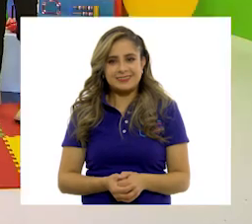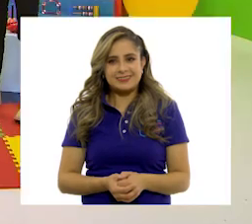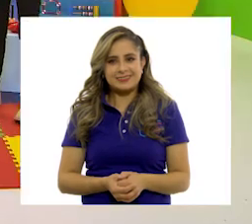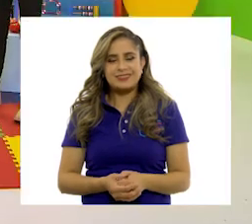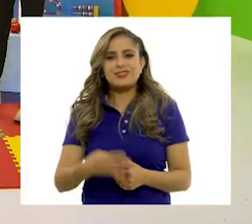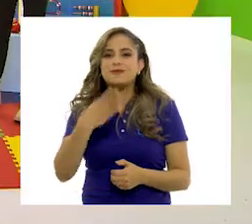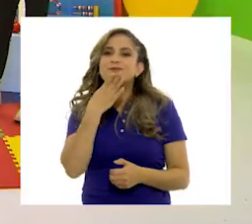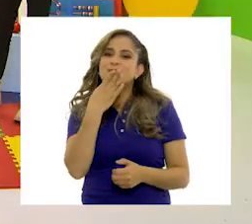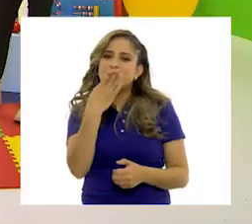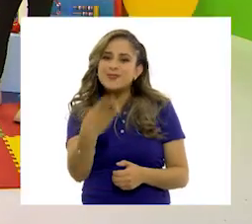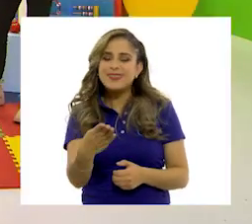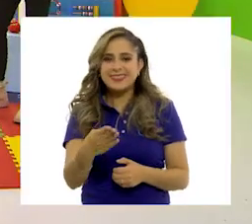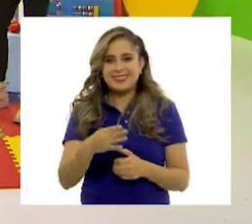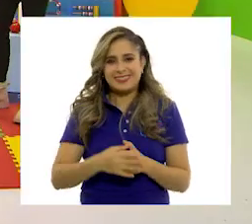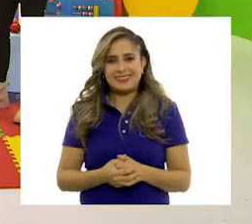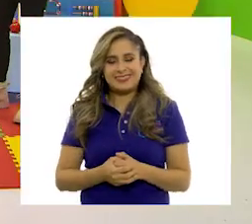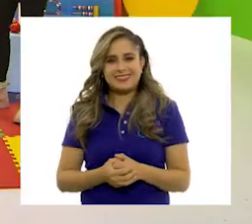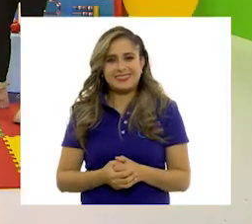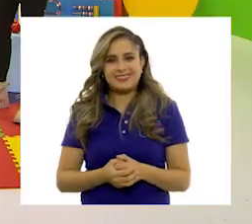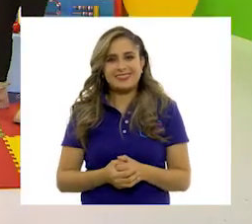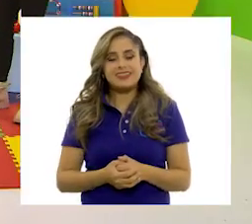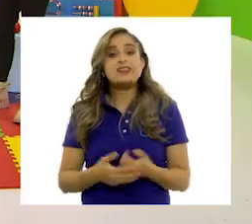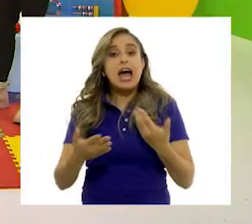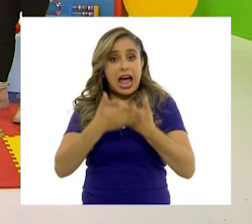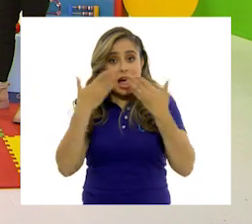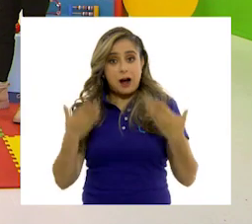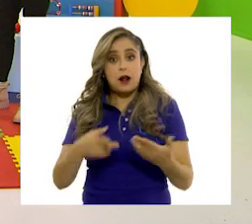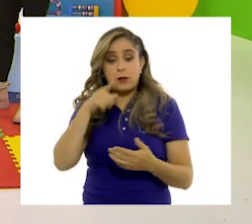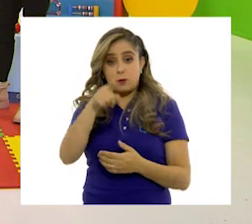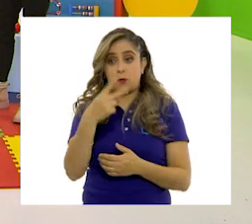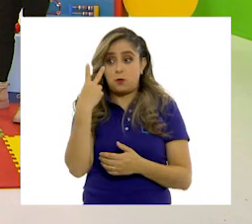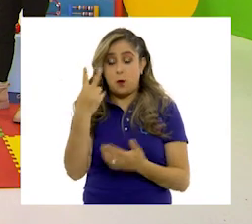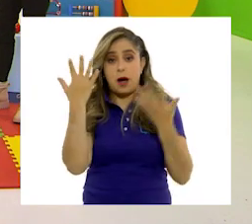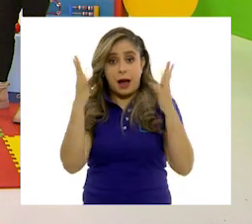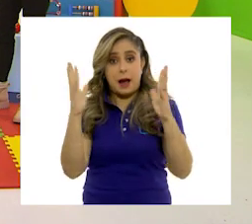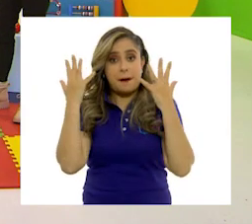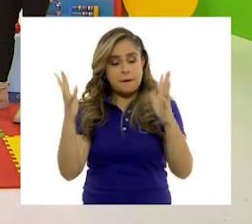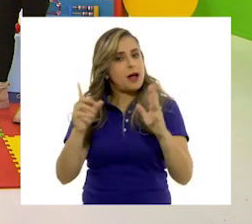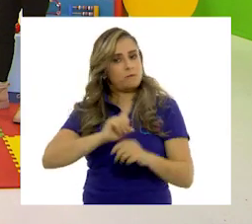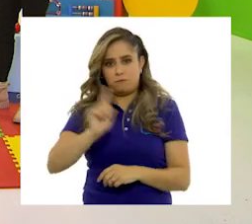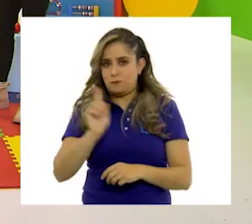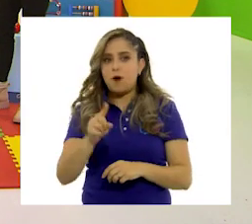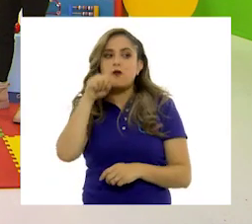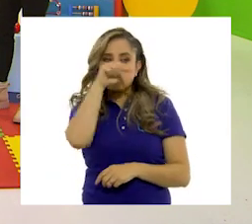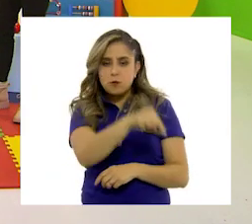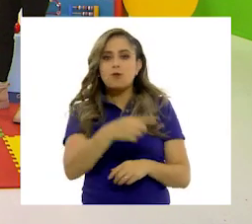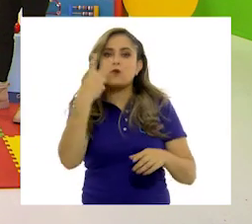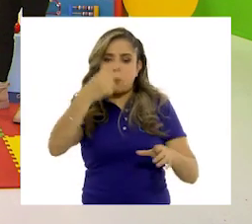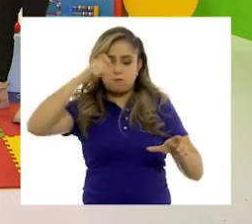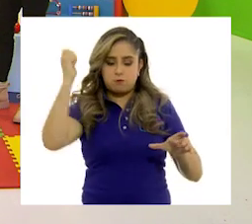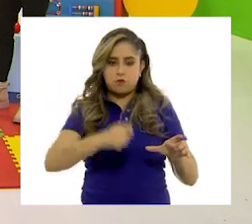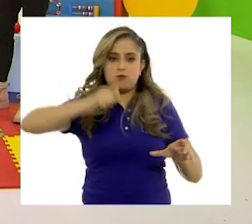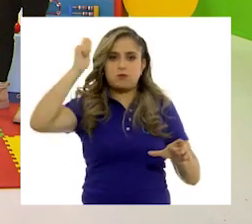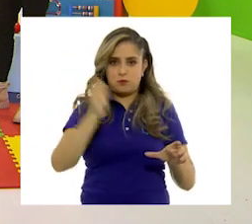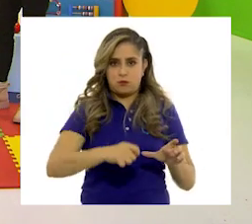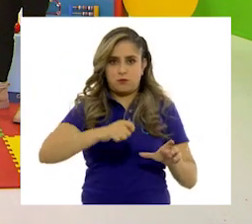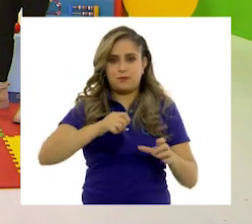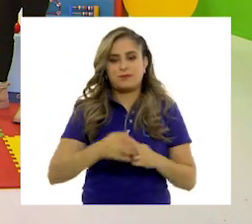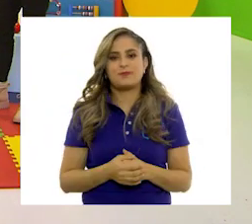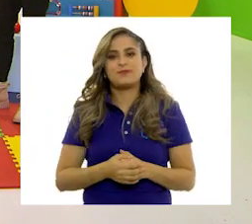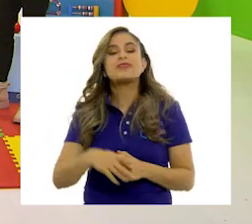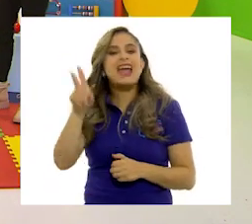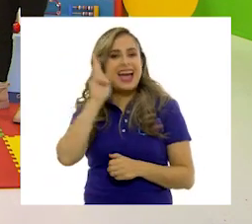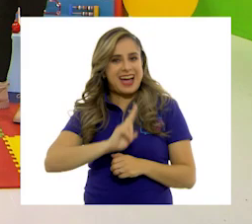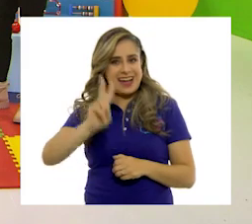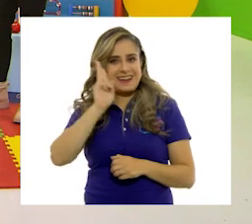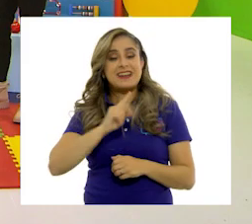Muy bien, Ana. Ahora, en lugar de los 2 aplausos, vas a percutir 2 veces la tarola con la baqueta. Vamos a